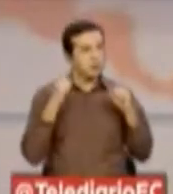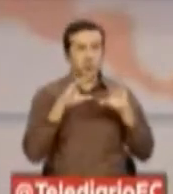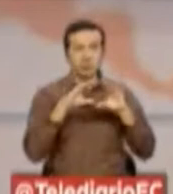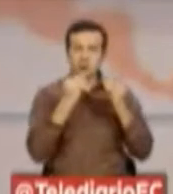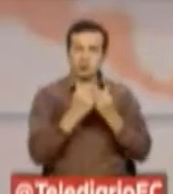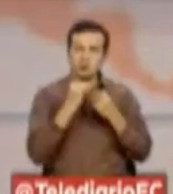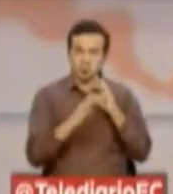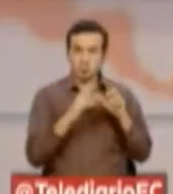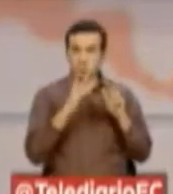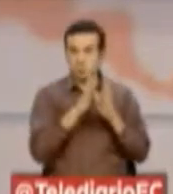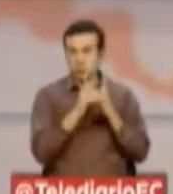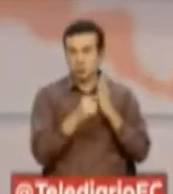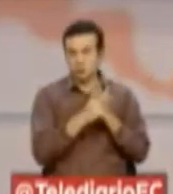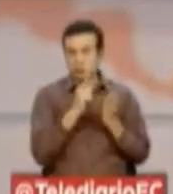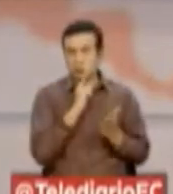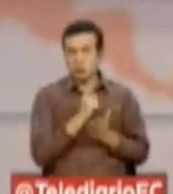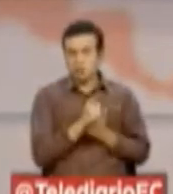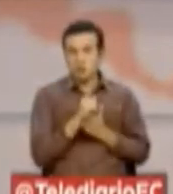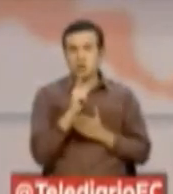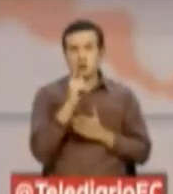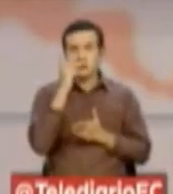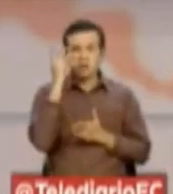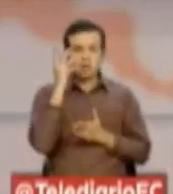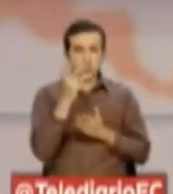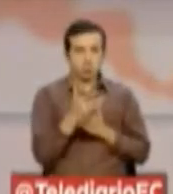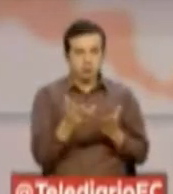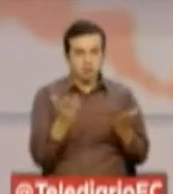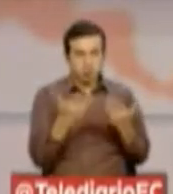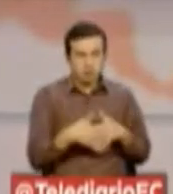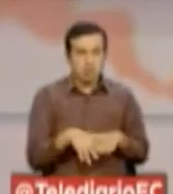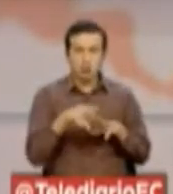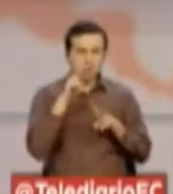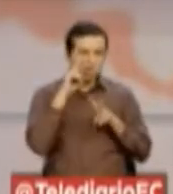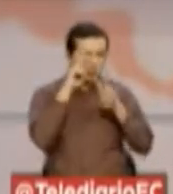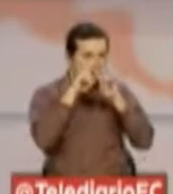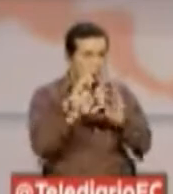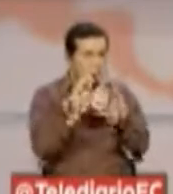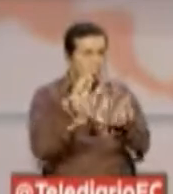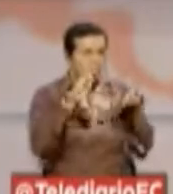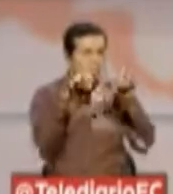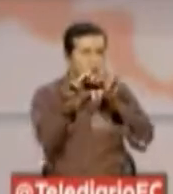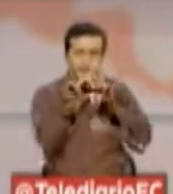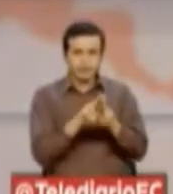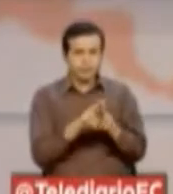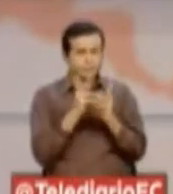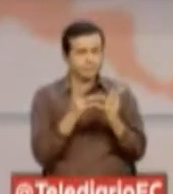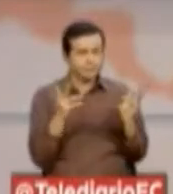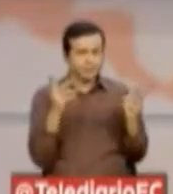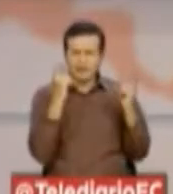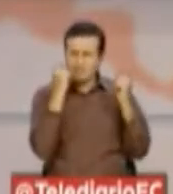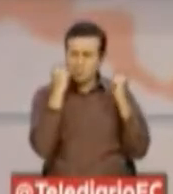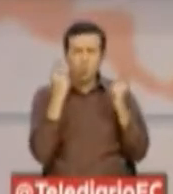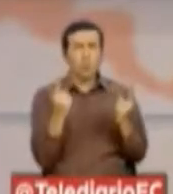libro pues ahí sí una pequeña historia de la corrupción y cuando comencé a revisar los datos buenos de inverosímil y realmente nunca